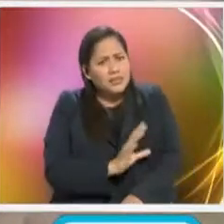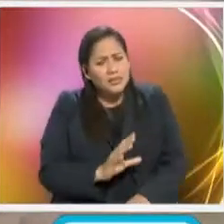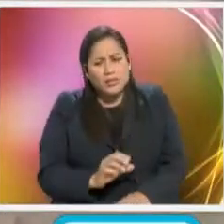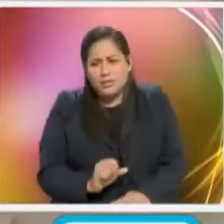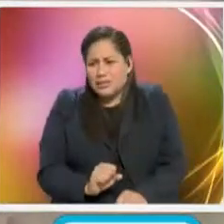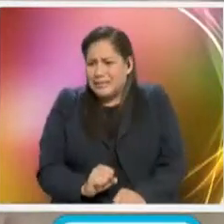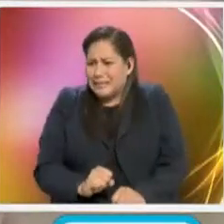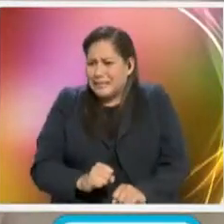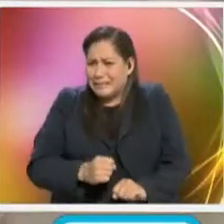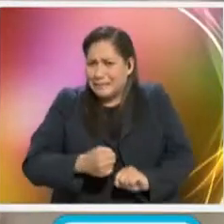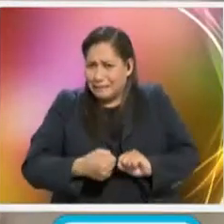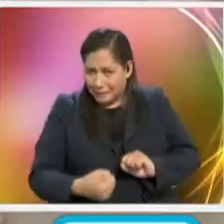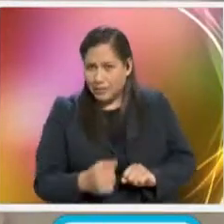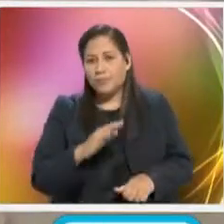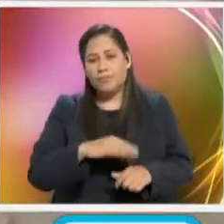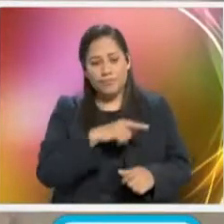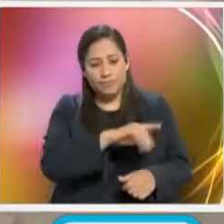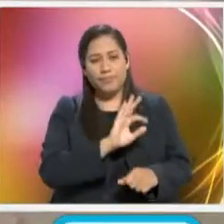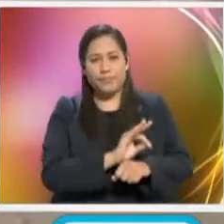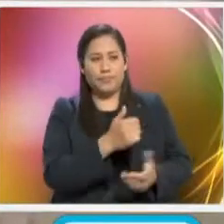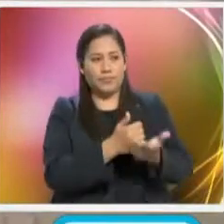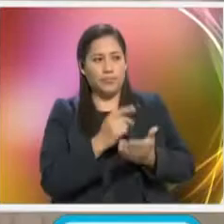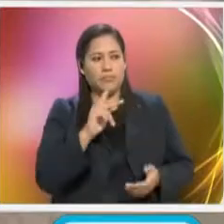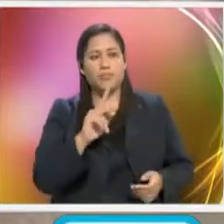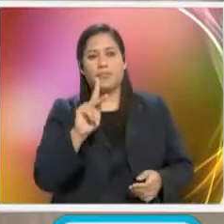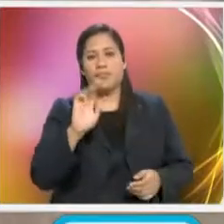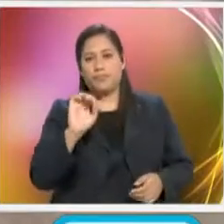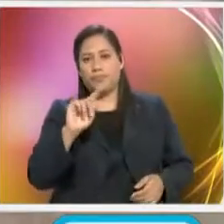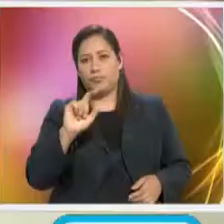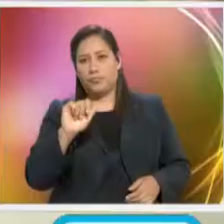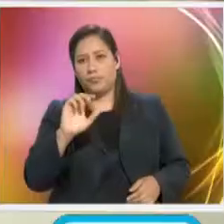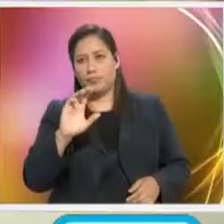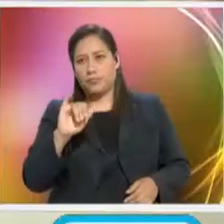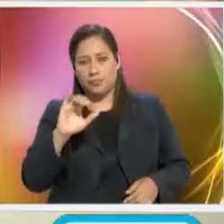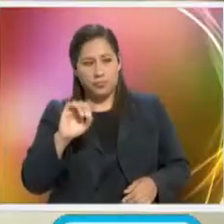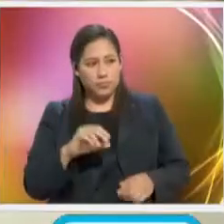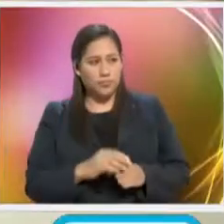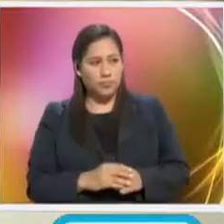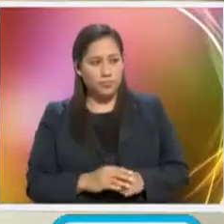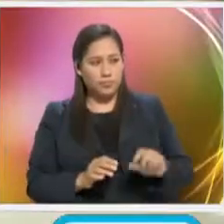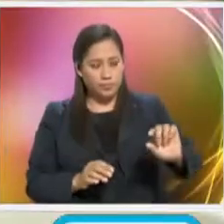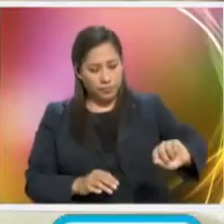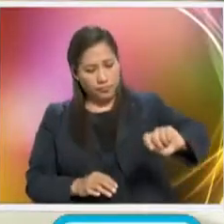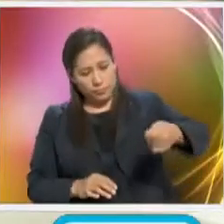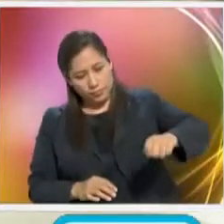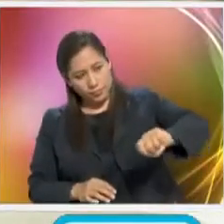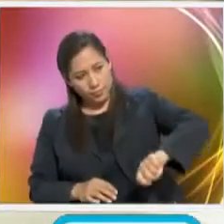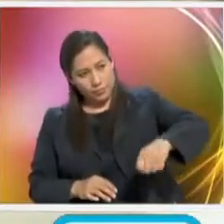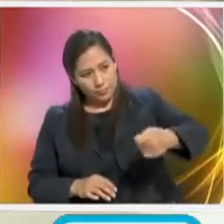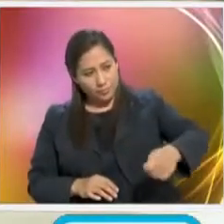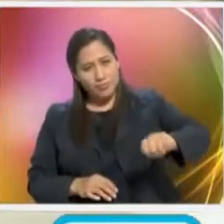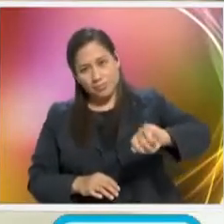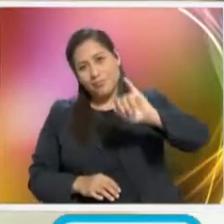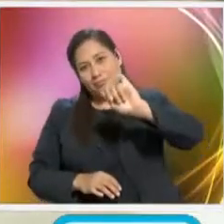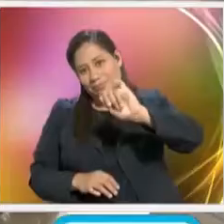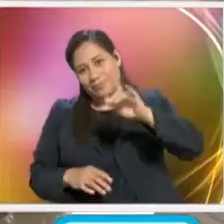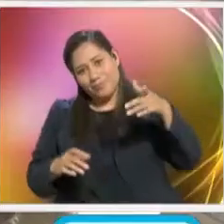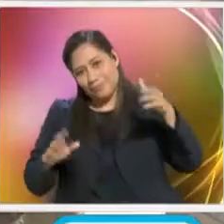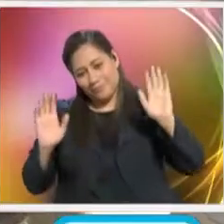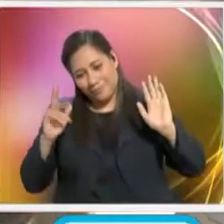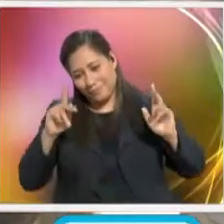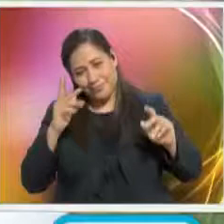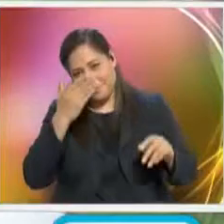tal cual, lo vamos a pasar aquí. Ahora sí, le vamos a dar unas bolsitas. Se supone que lo ibas a hacer tú, pero no Pues te vi sí, como con pero muchas pues es que ganas, no. ¿eh? No sé,